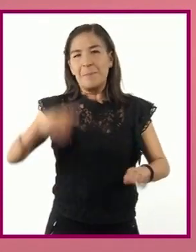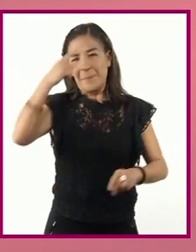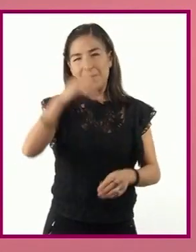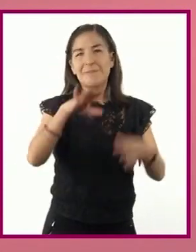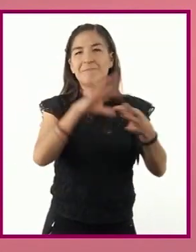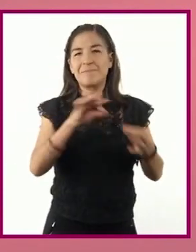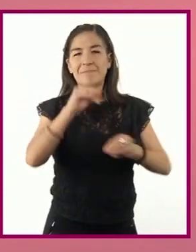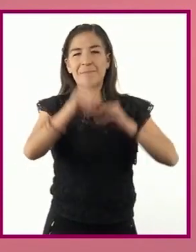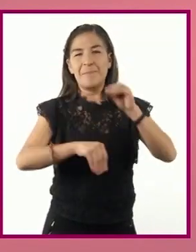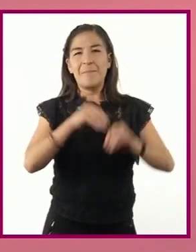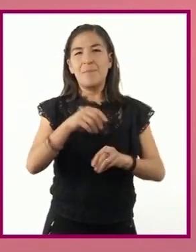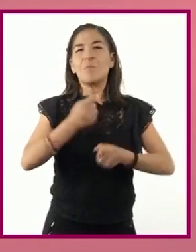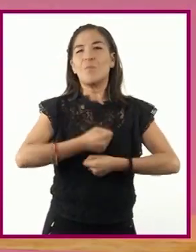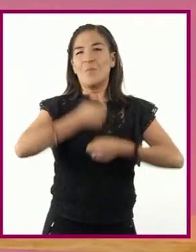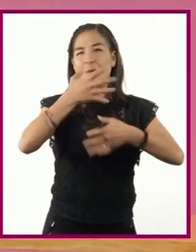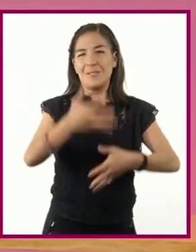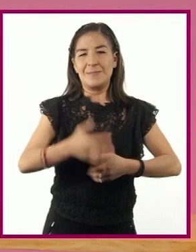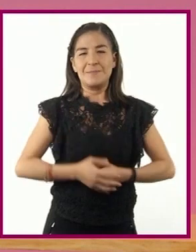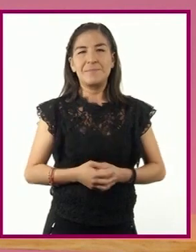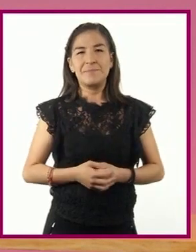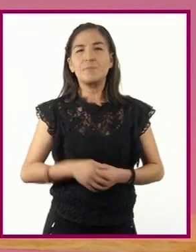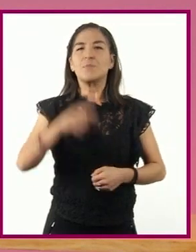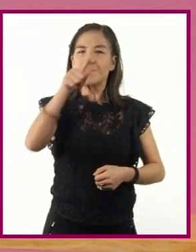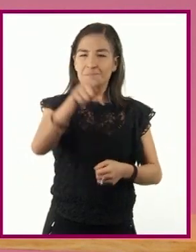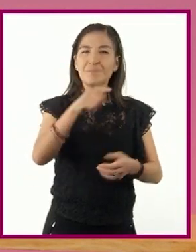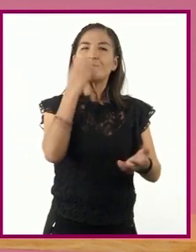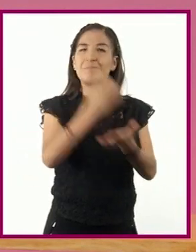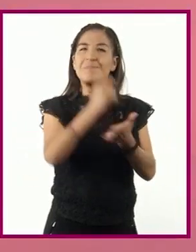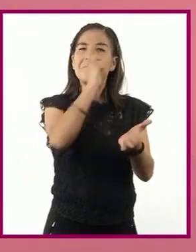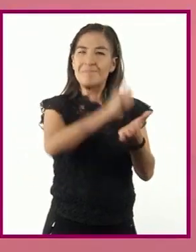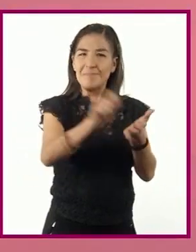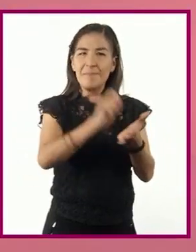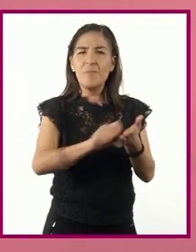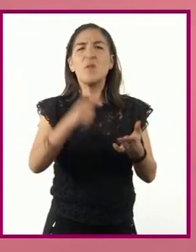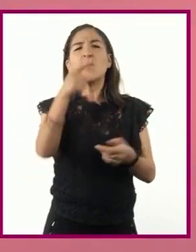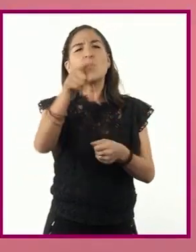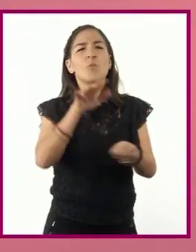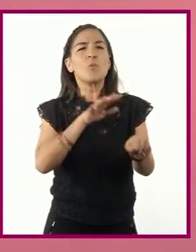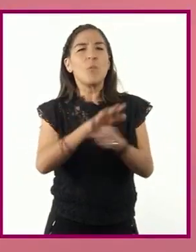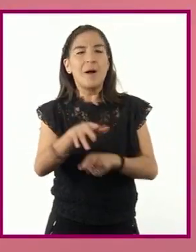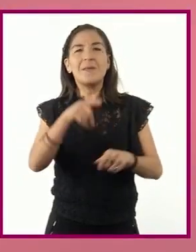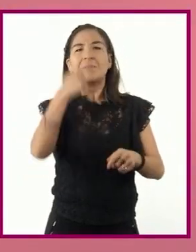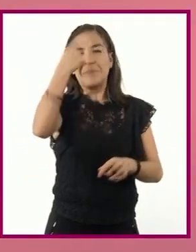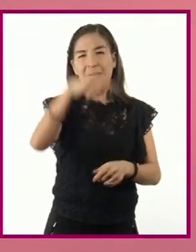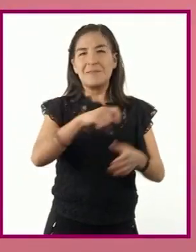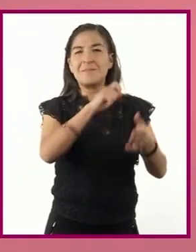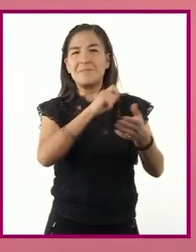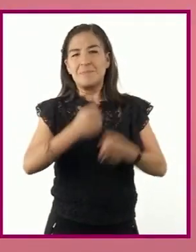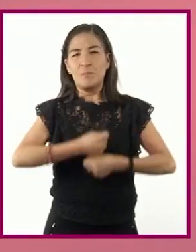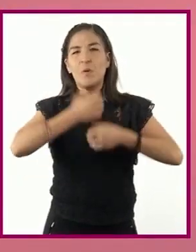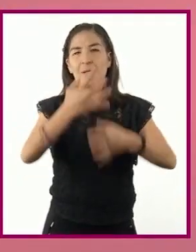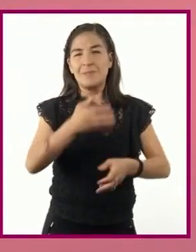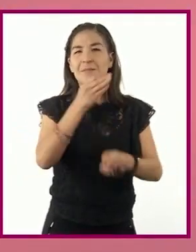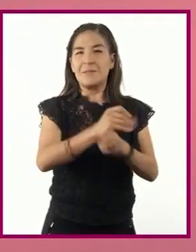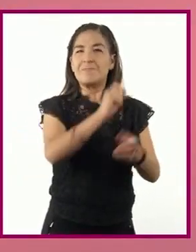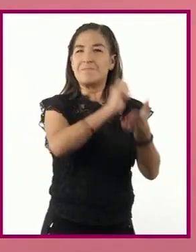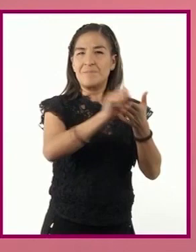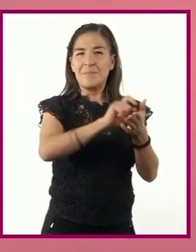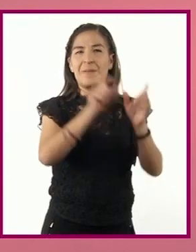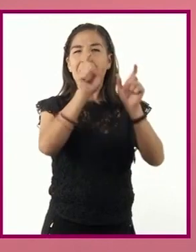la plasticidad de la poesía? Anoten en su libreta algunos elementos de la plasticidad en los siguientes